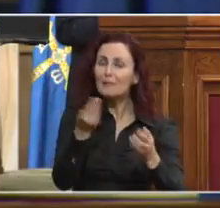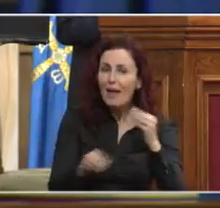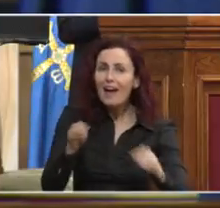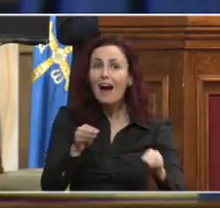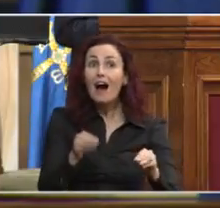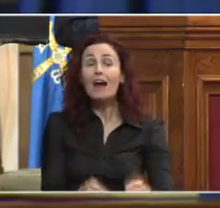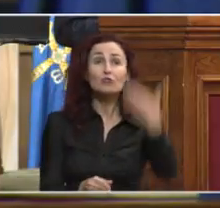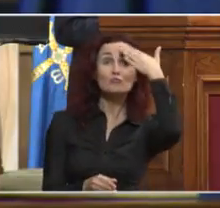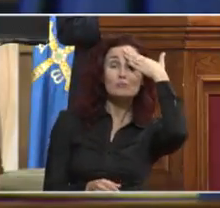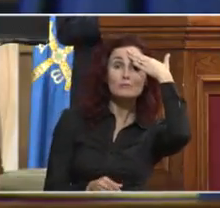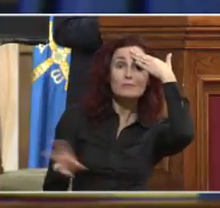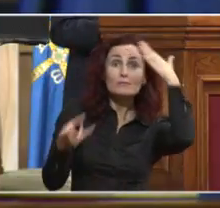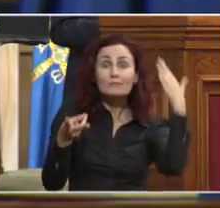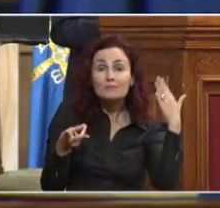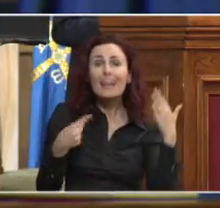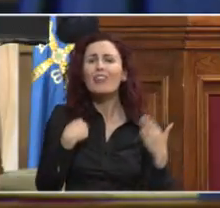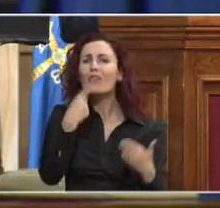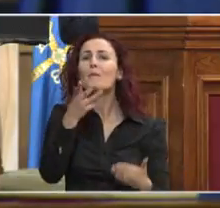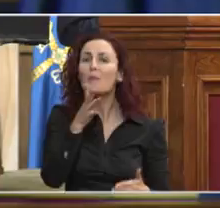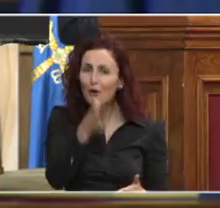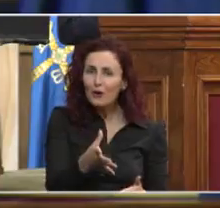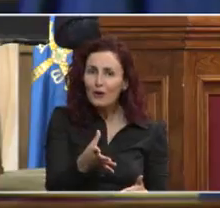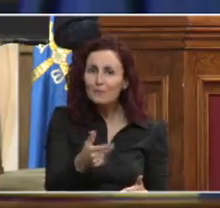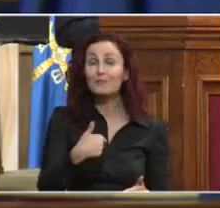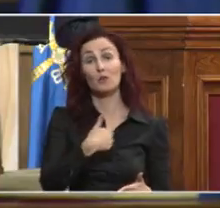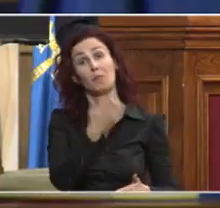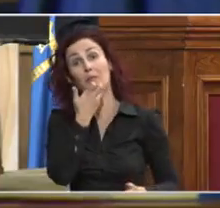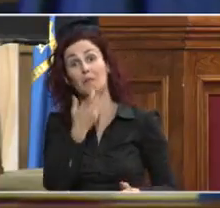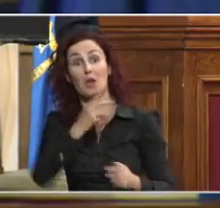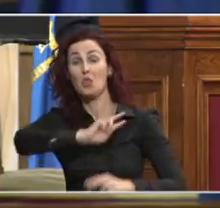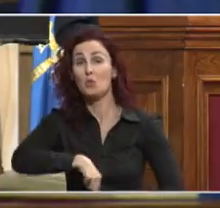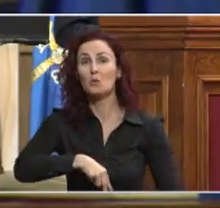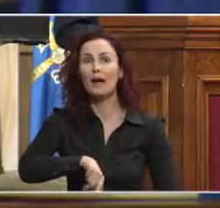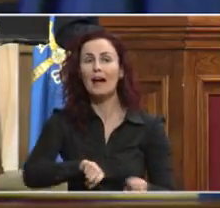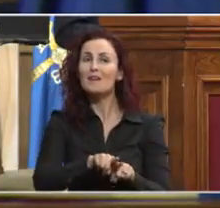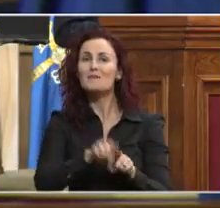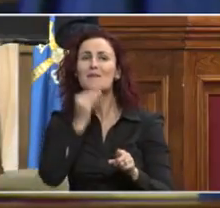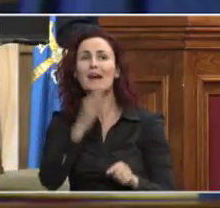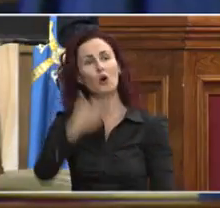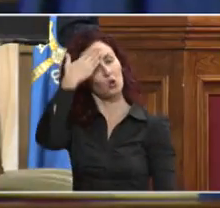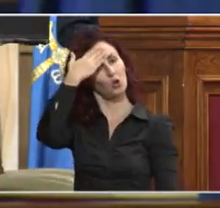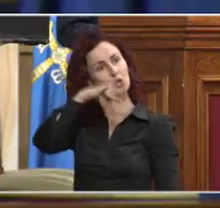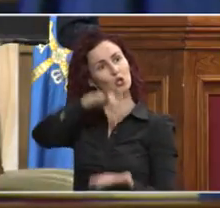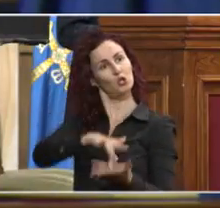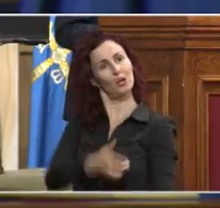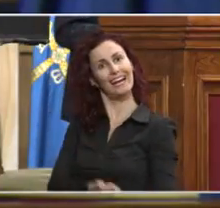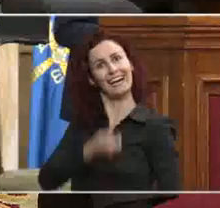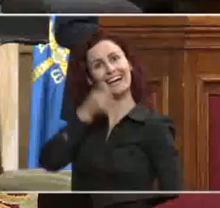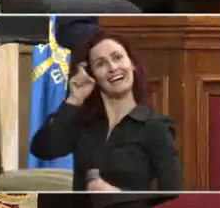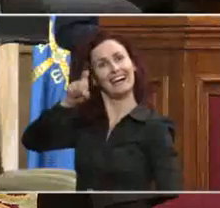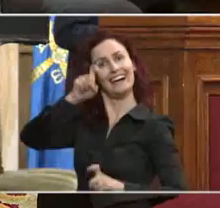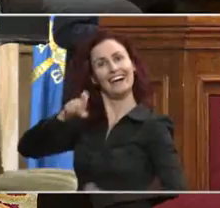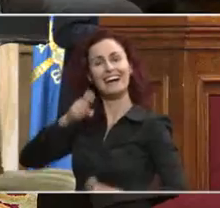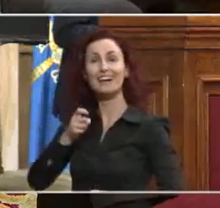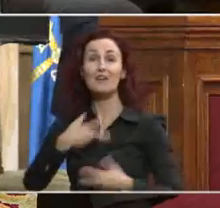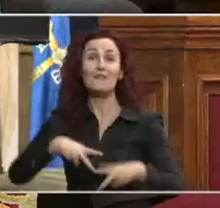de sujeto y predicado. ¿Y por qué digo esto? Porque yo, por ejemplo, nunca me he sentido mejor sujeto que cuando he predicado. Fin